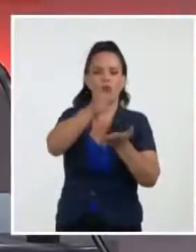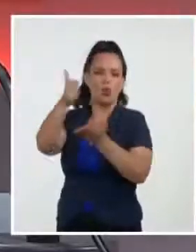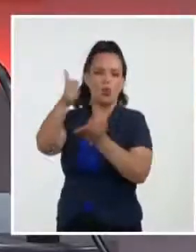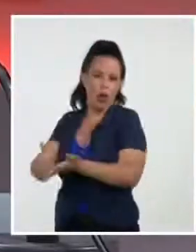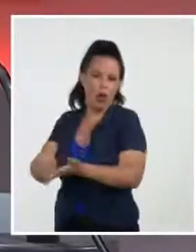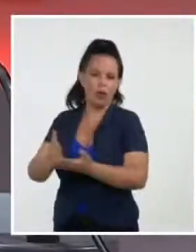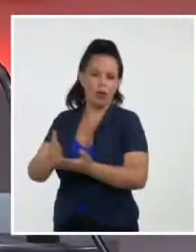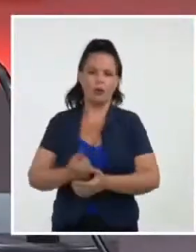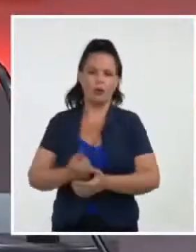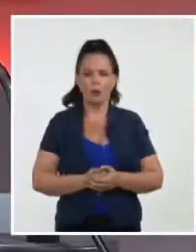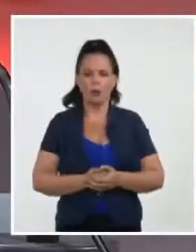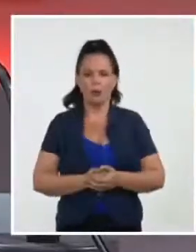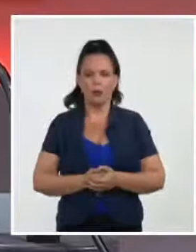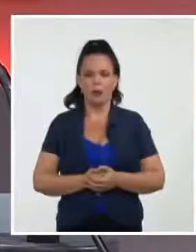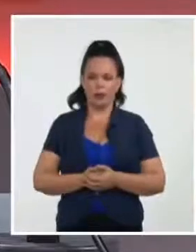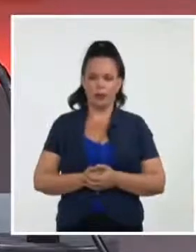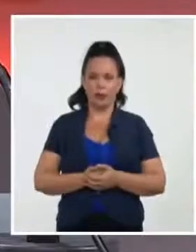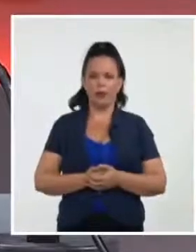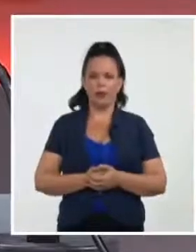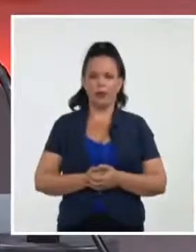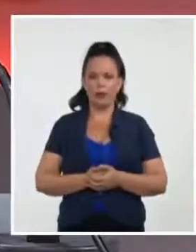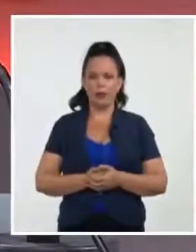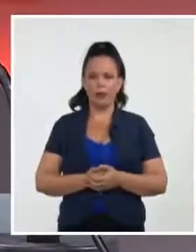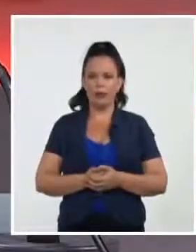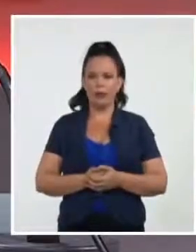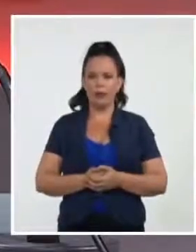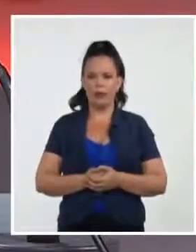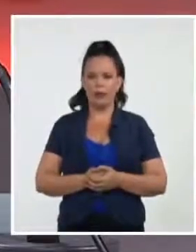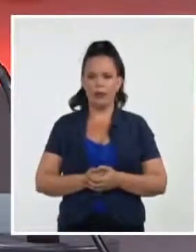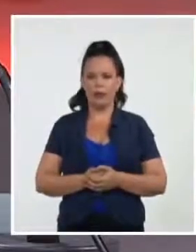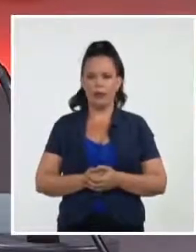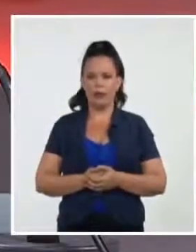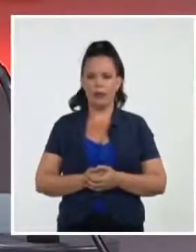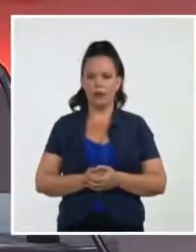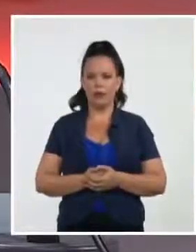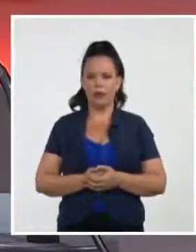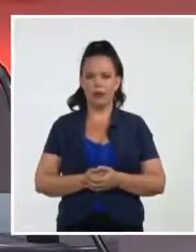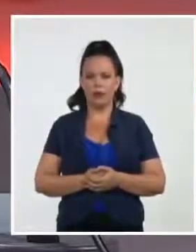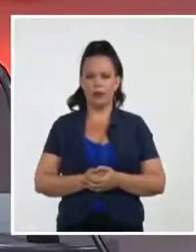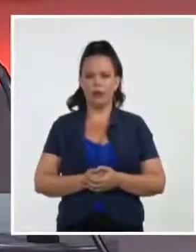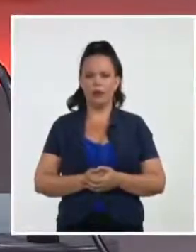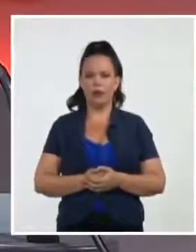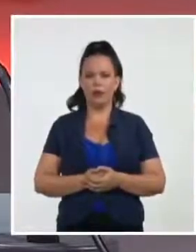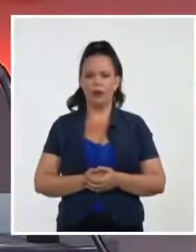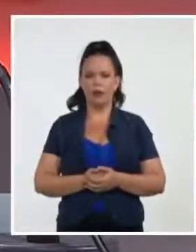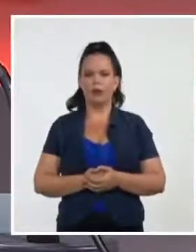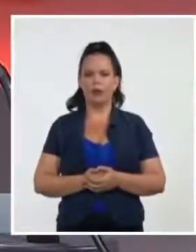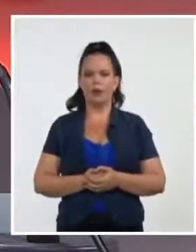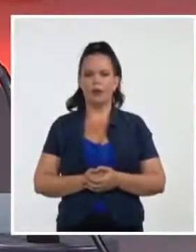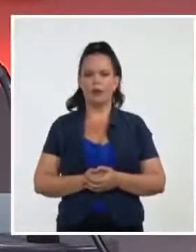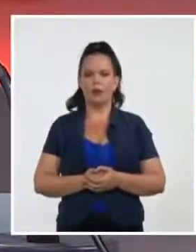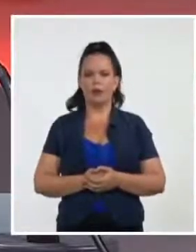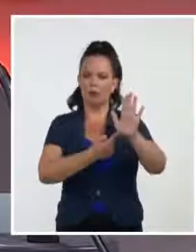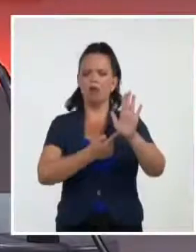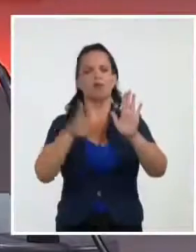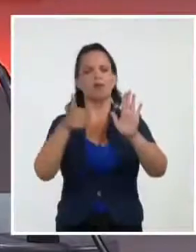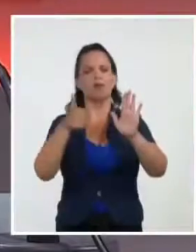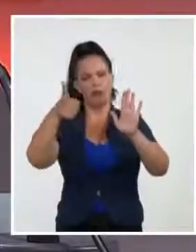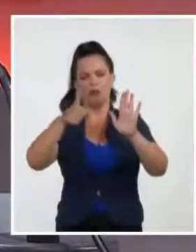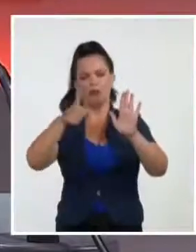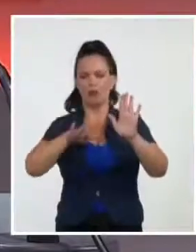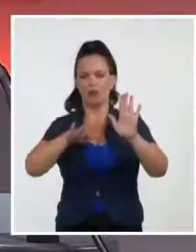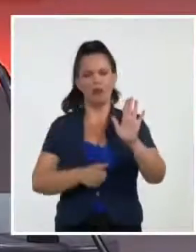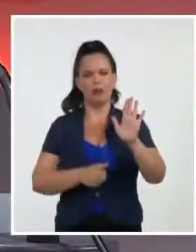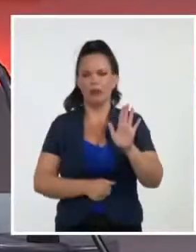y bueno, los modelos se comportan se comportan bastante bien en lo que hemos previsto.